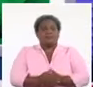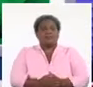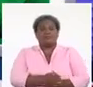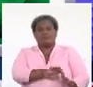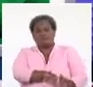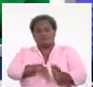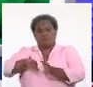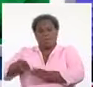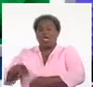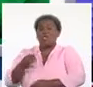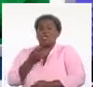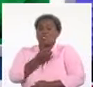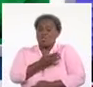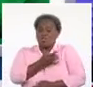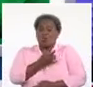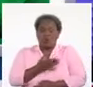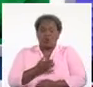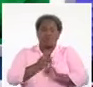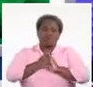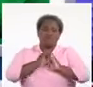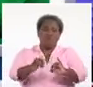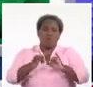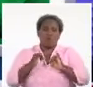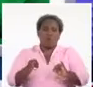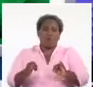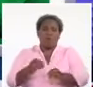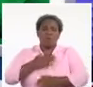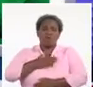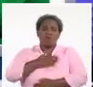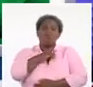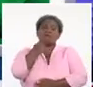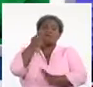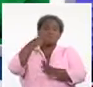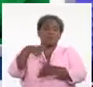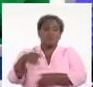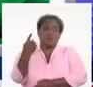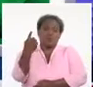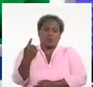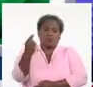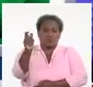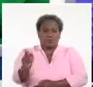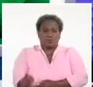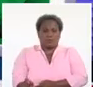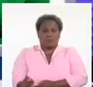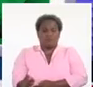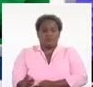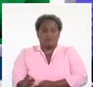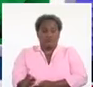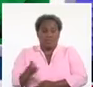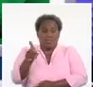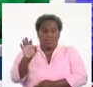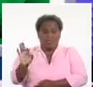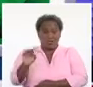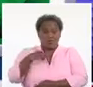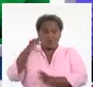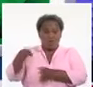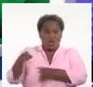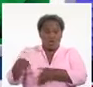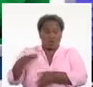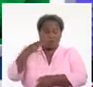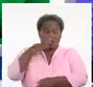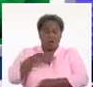Es doloroso tener que informar el fallecimiento de una persona. 18 personas es